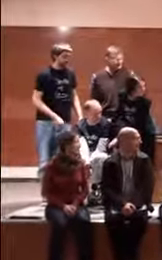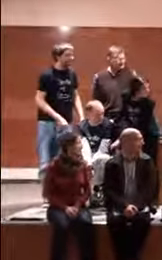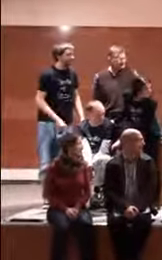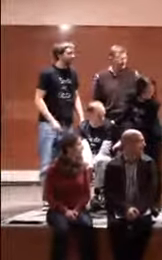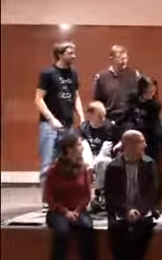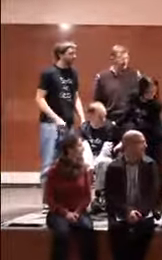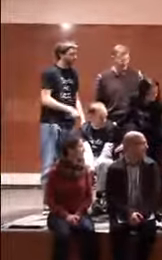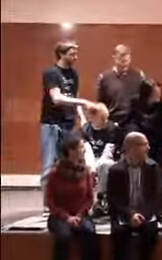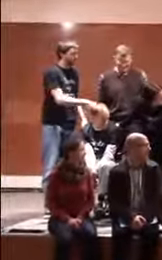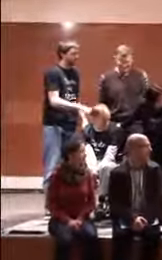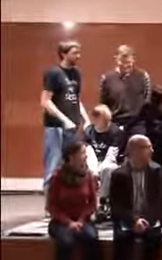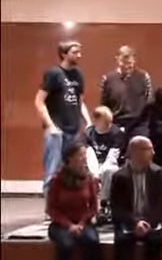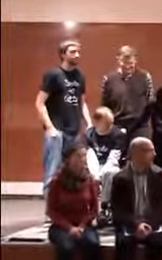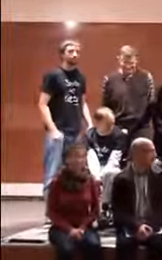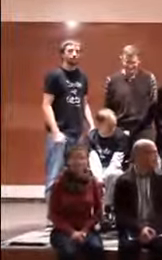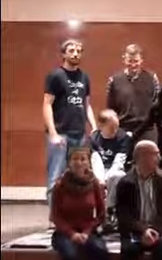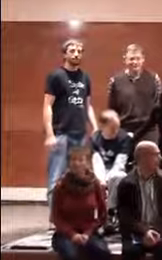Gracias.